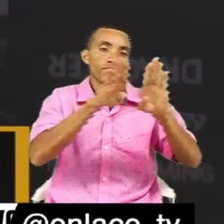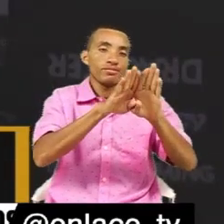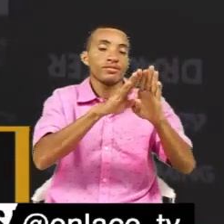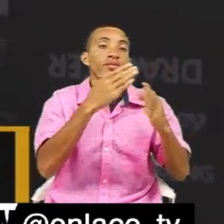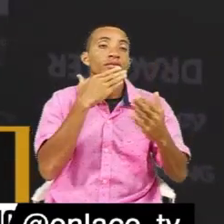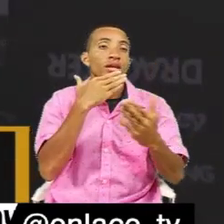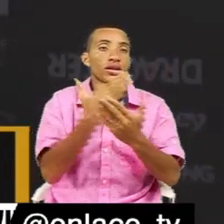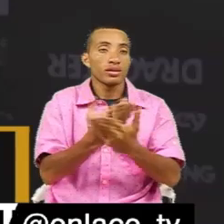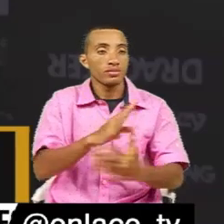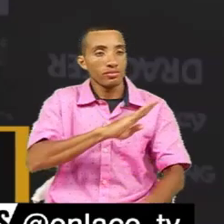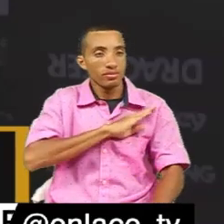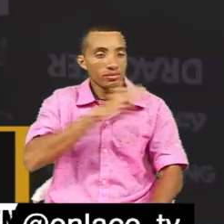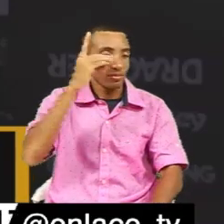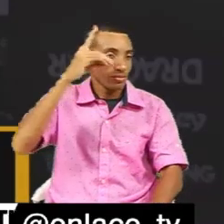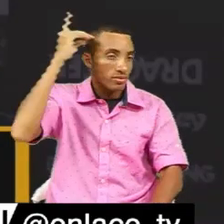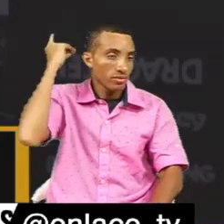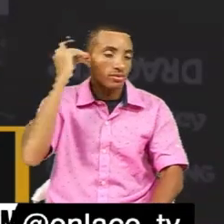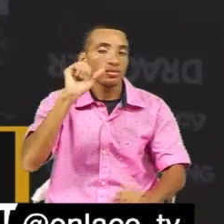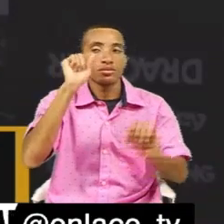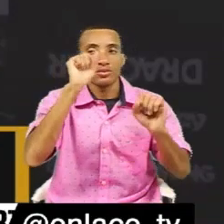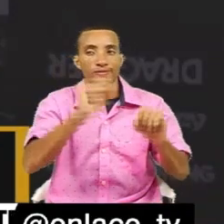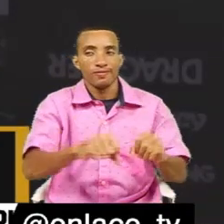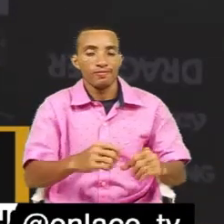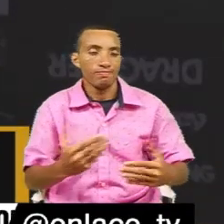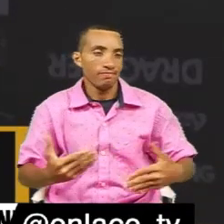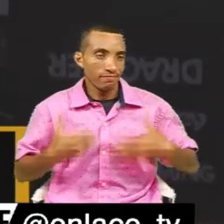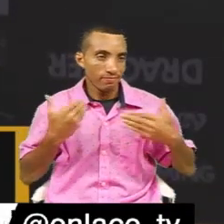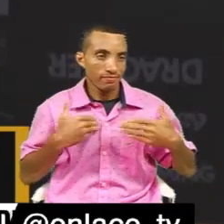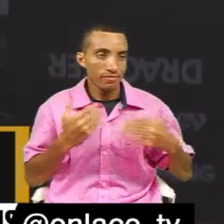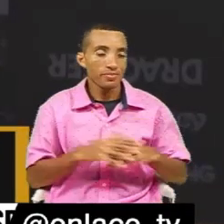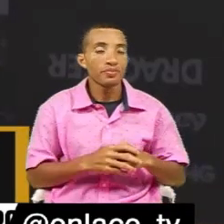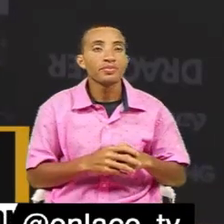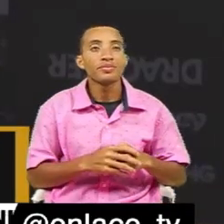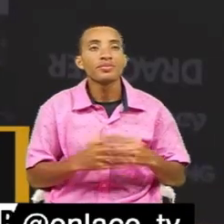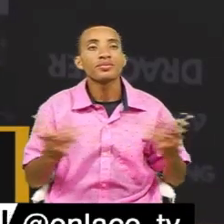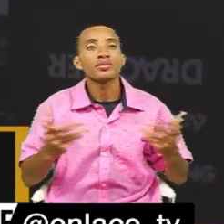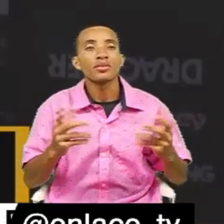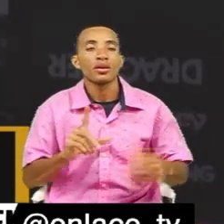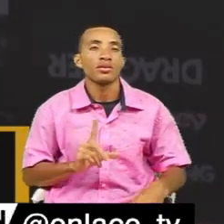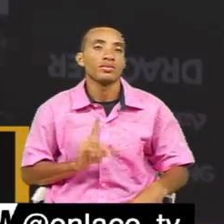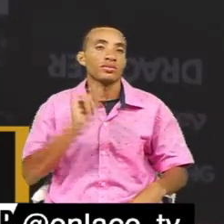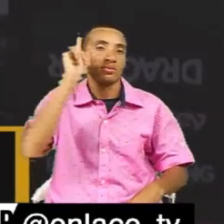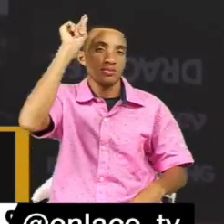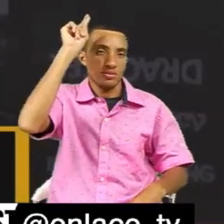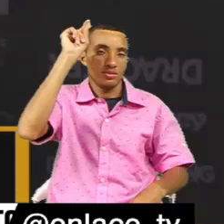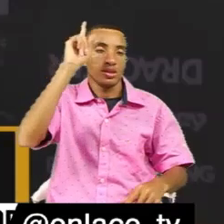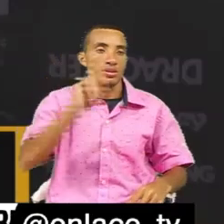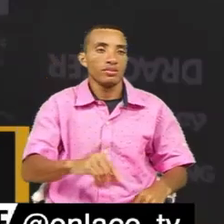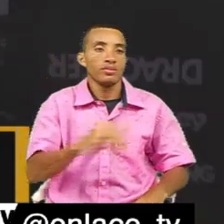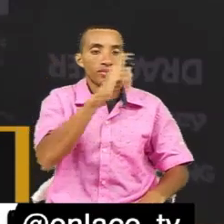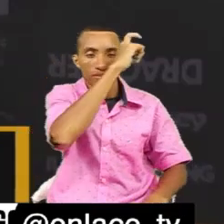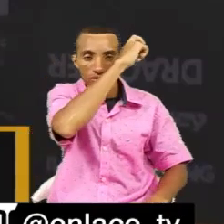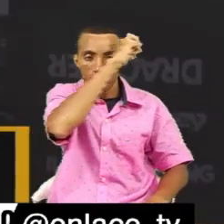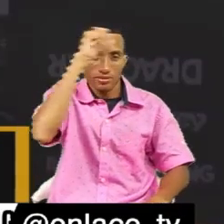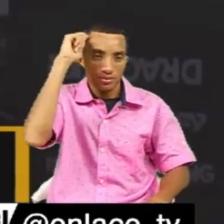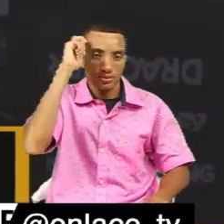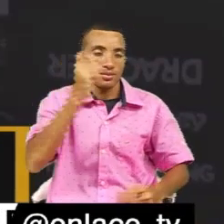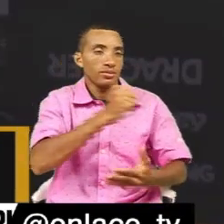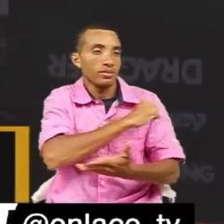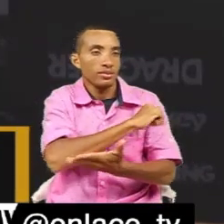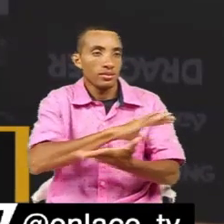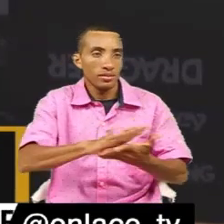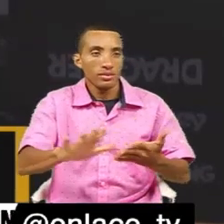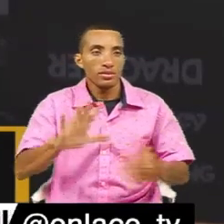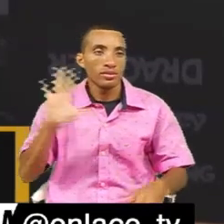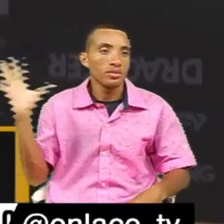doctor Darío Echeverri, nos dio la oportunidad de disfrutar a través de Inderva del Parque Recreacional, totalmente gratuito para